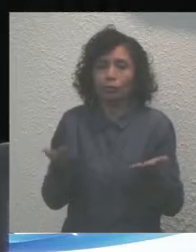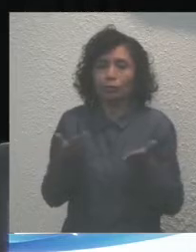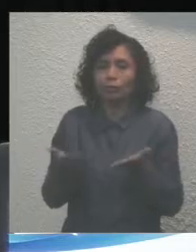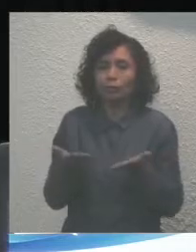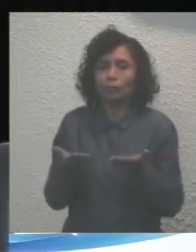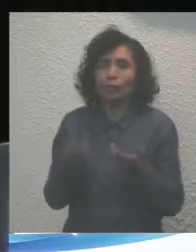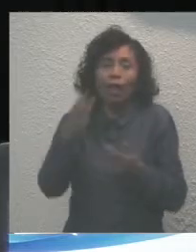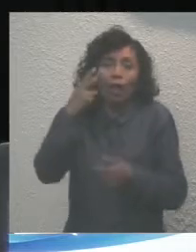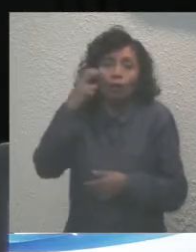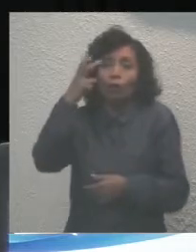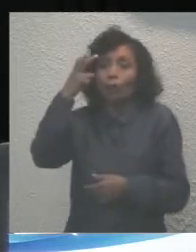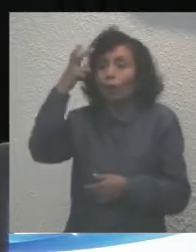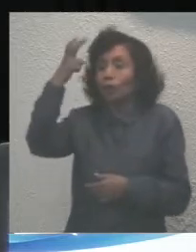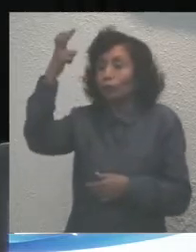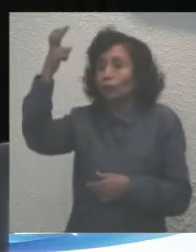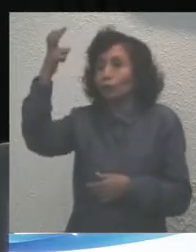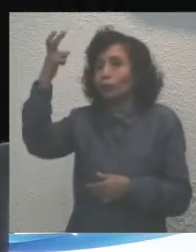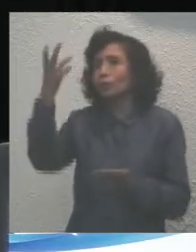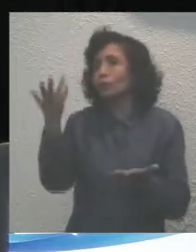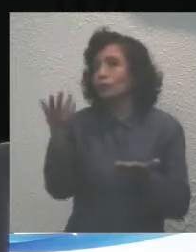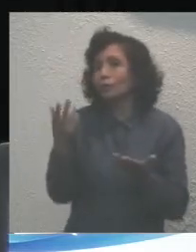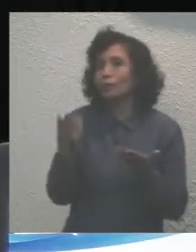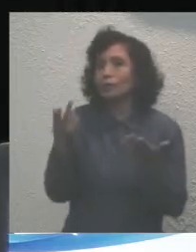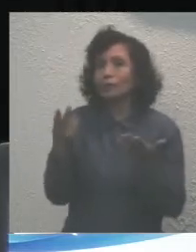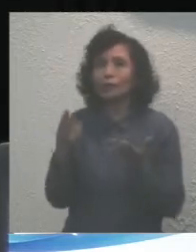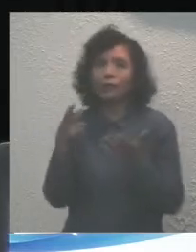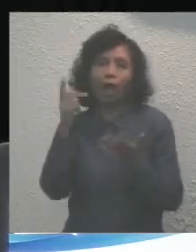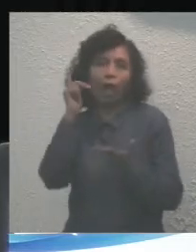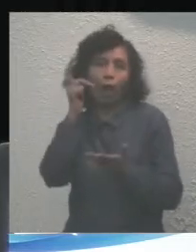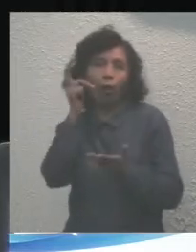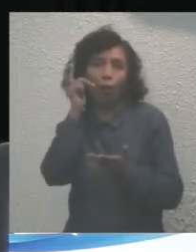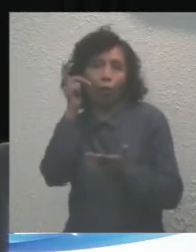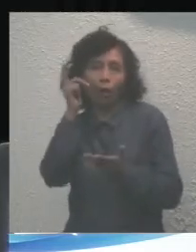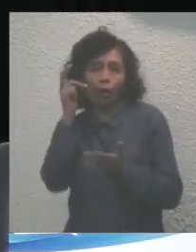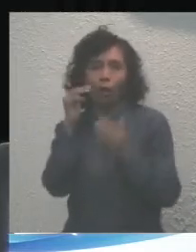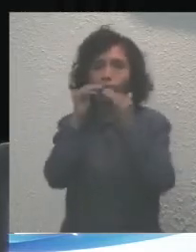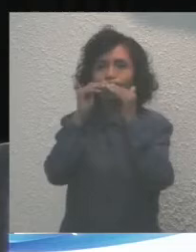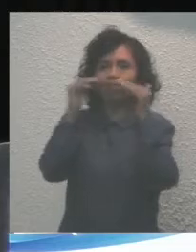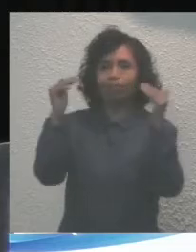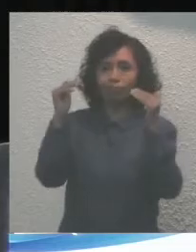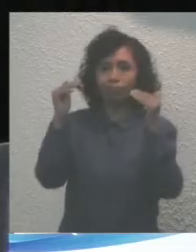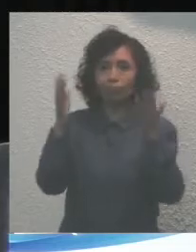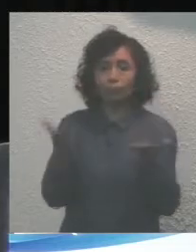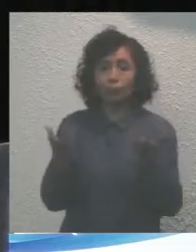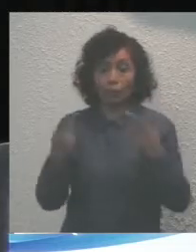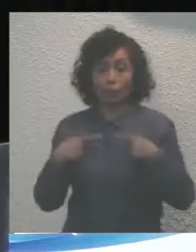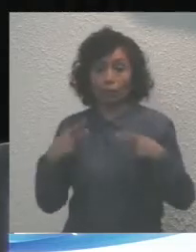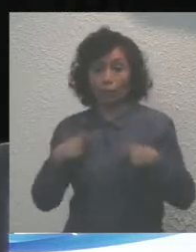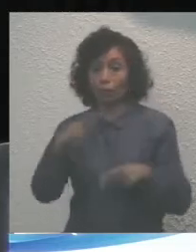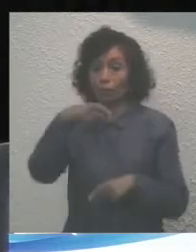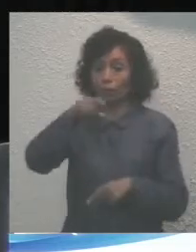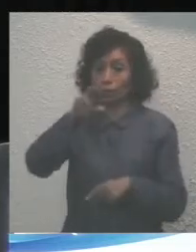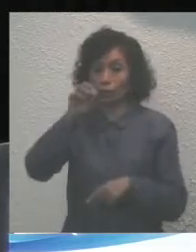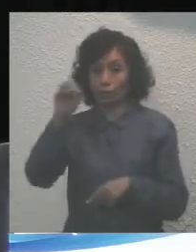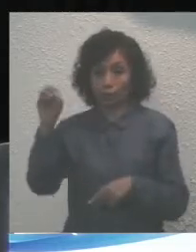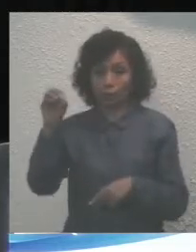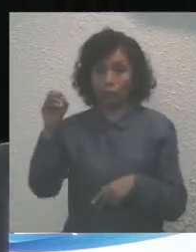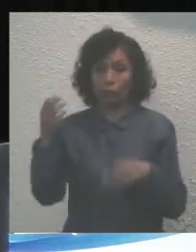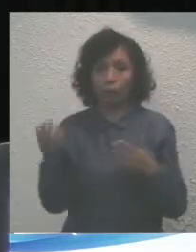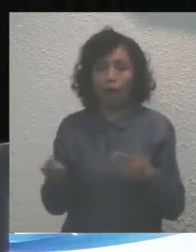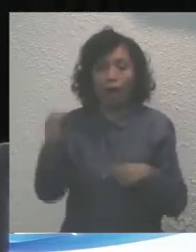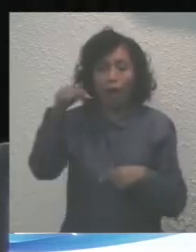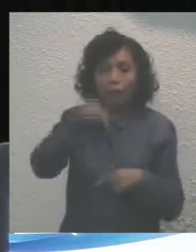encarna sueños y simboliza aspiraciones democráticas de las y los quintanarroenses.